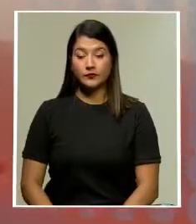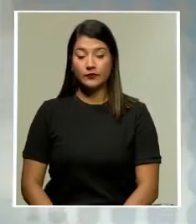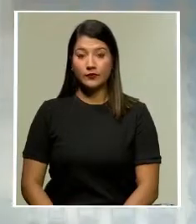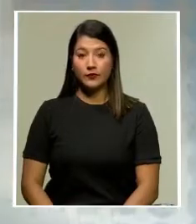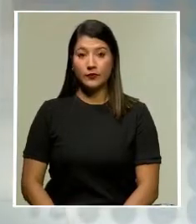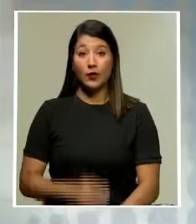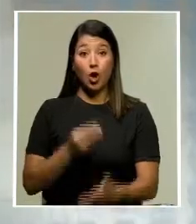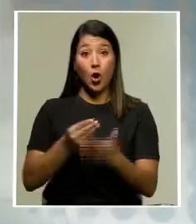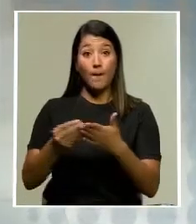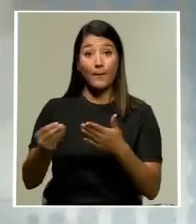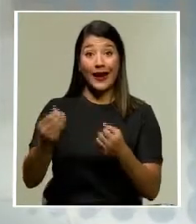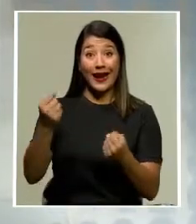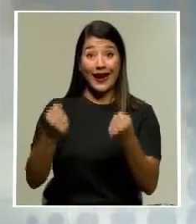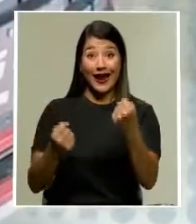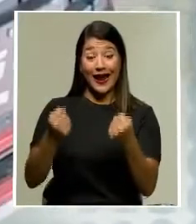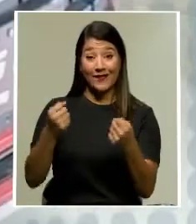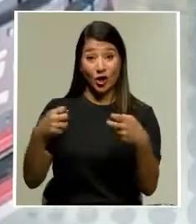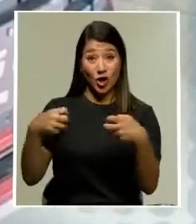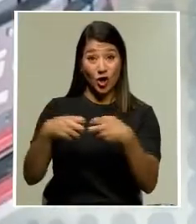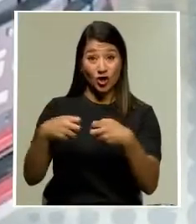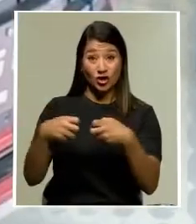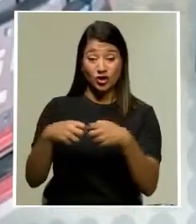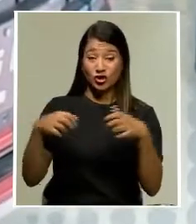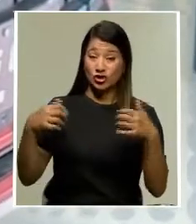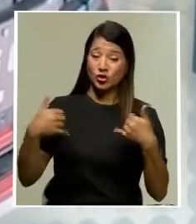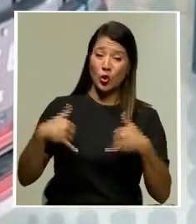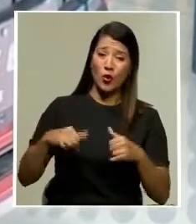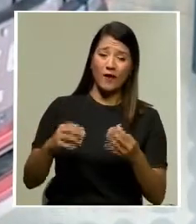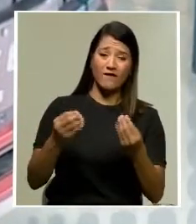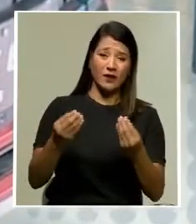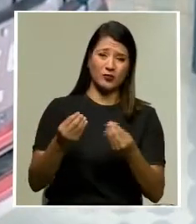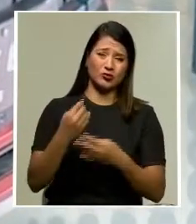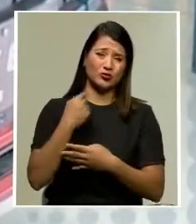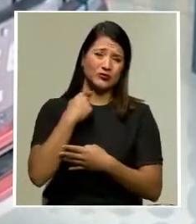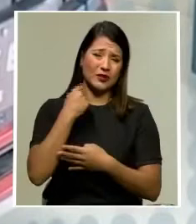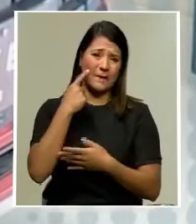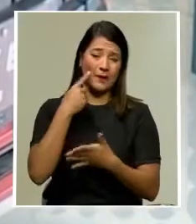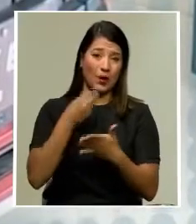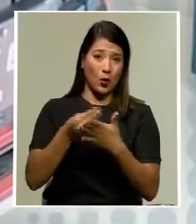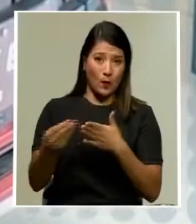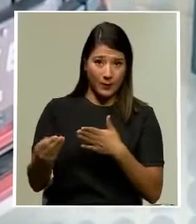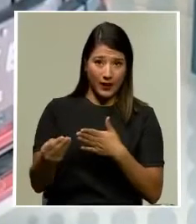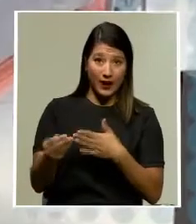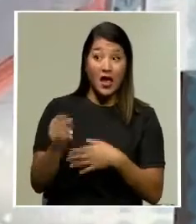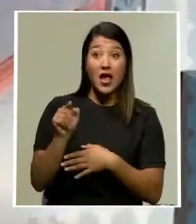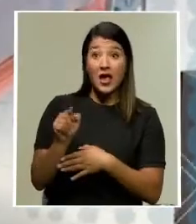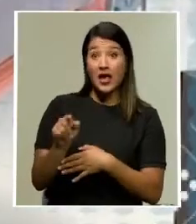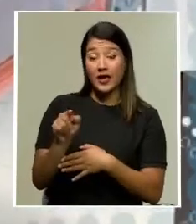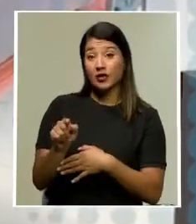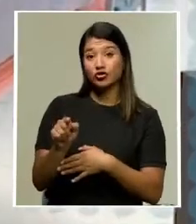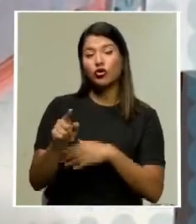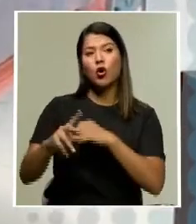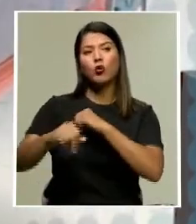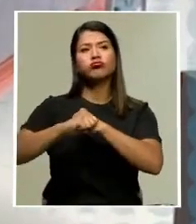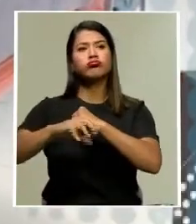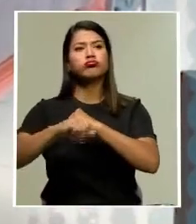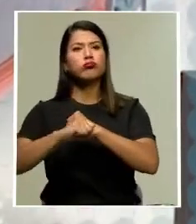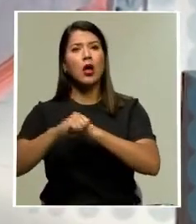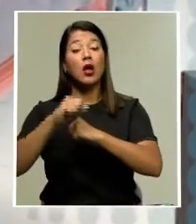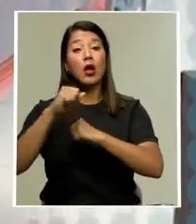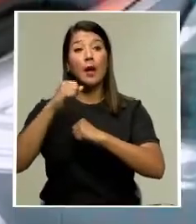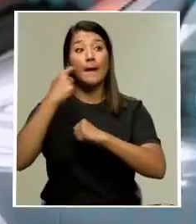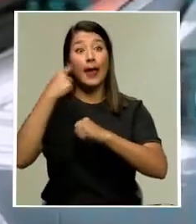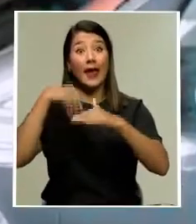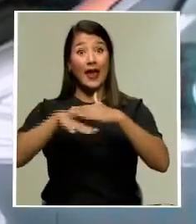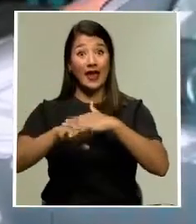Comprar un carro eléctrico sigue fuera del alcance de la mayoría de la población y pese a ser una promesa de campaña de Carlos Alvarado,